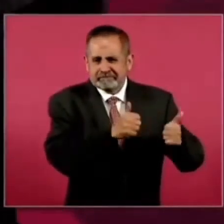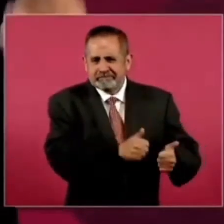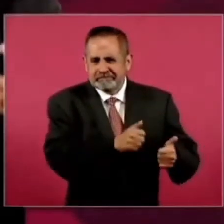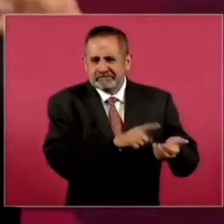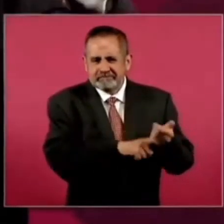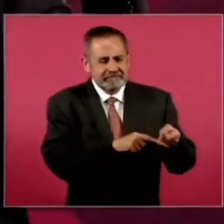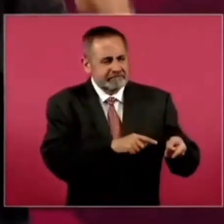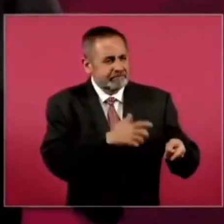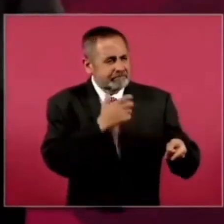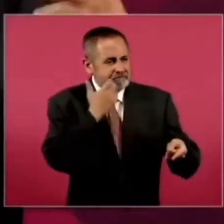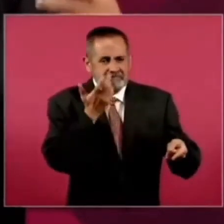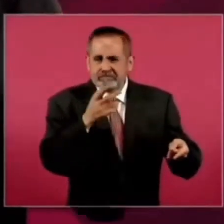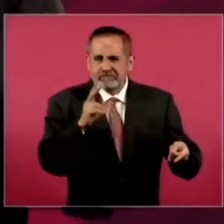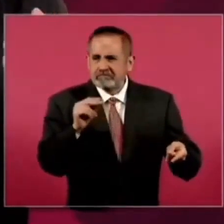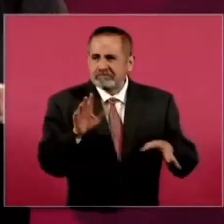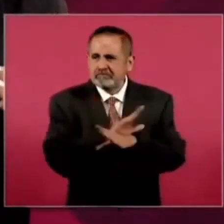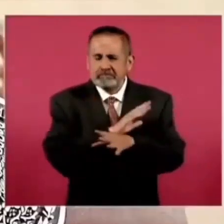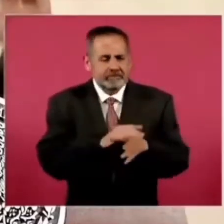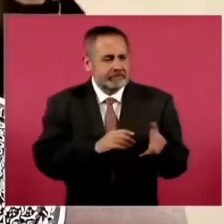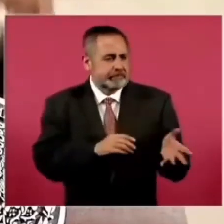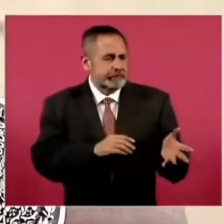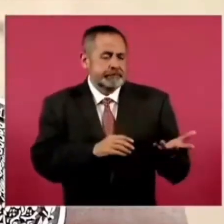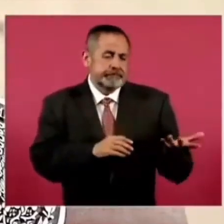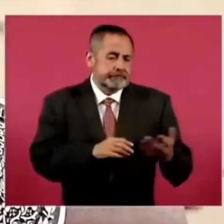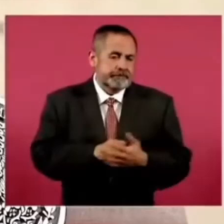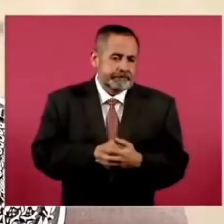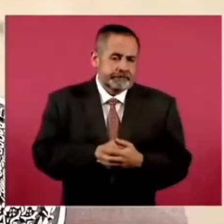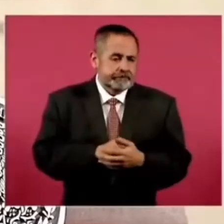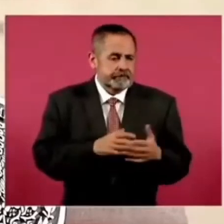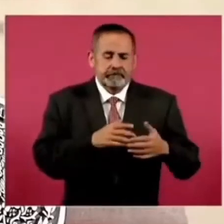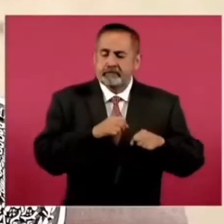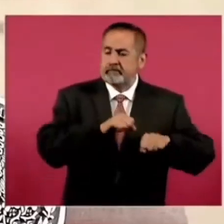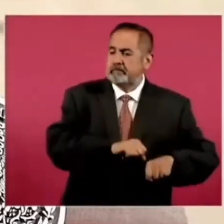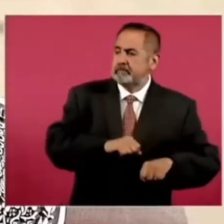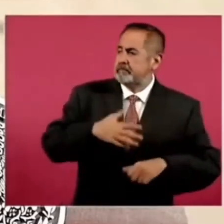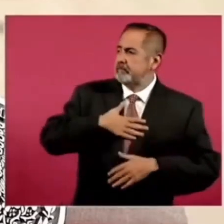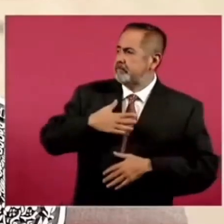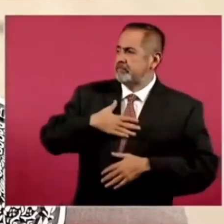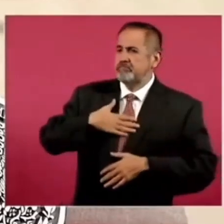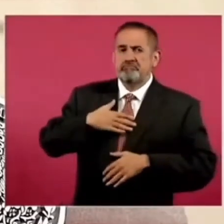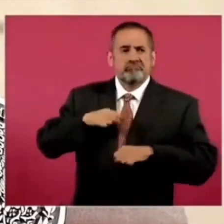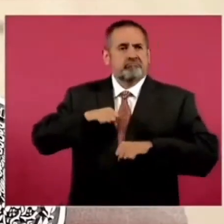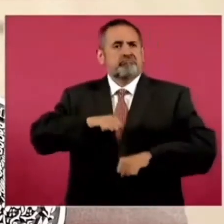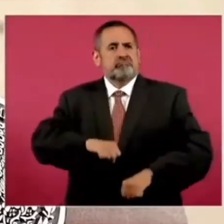Y desde luego es defender los privilegios.